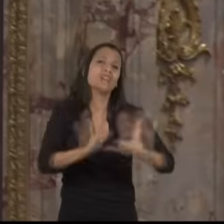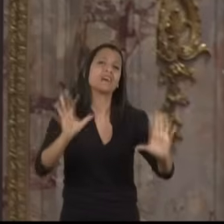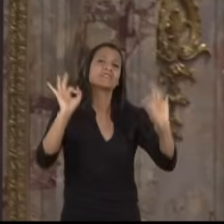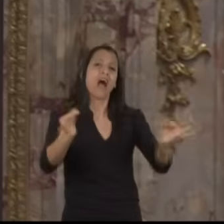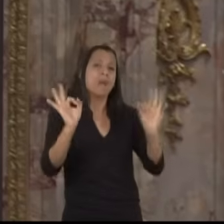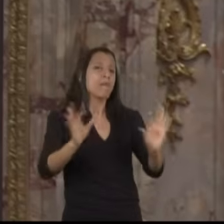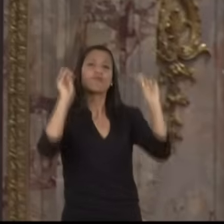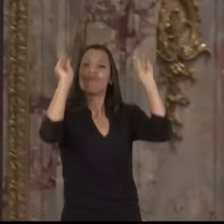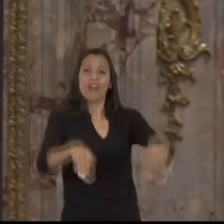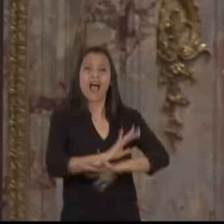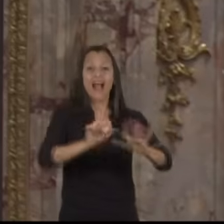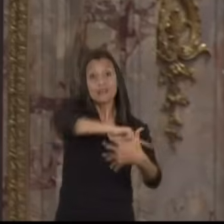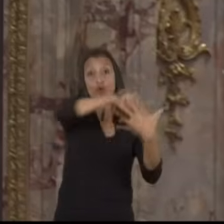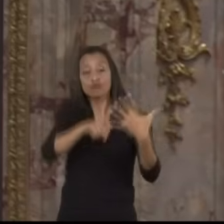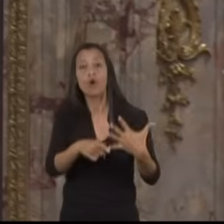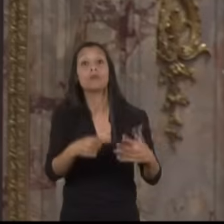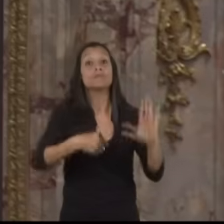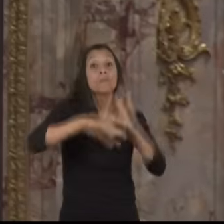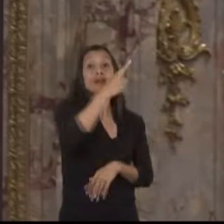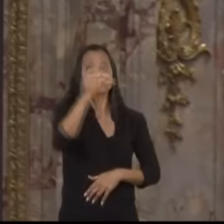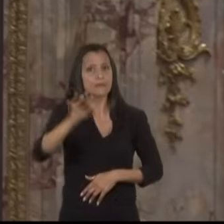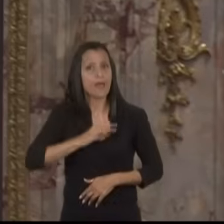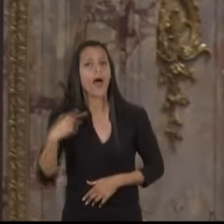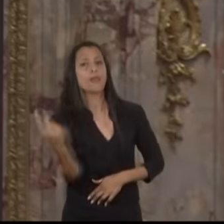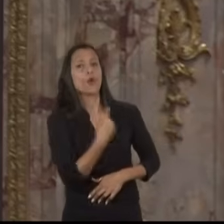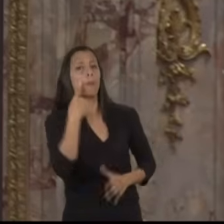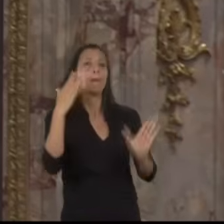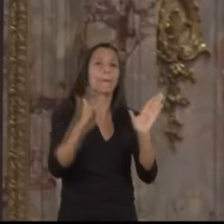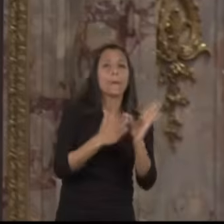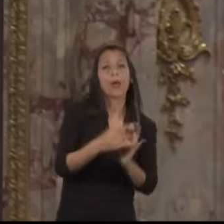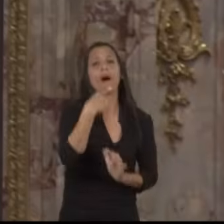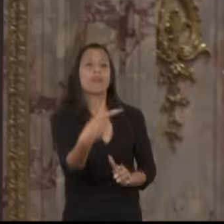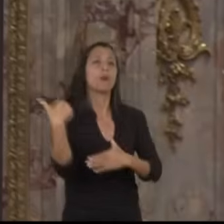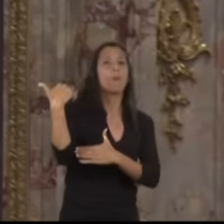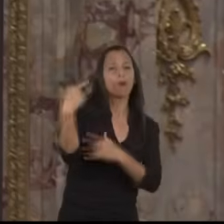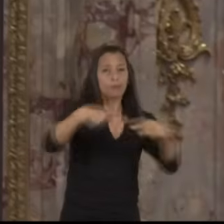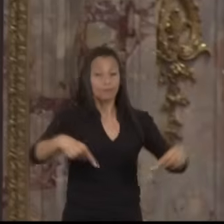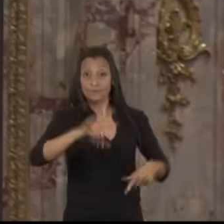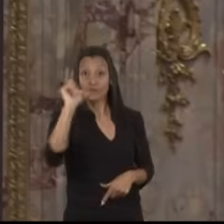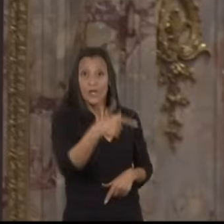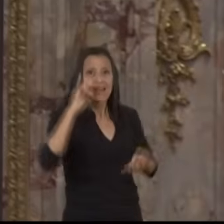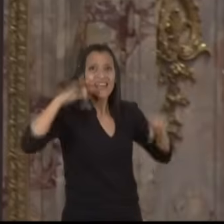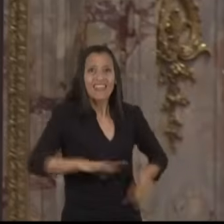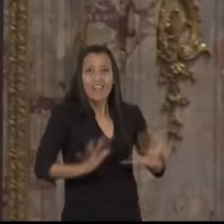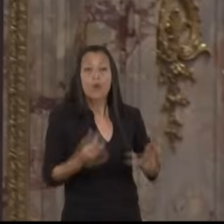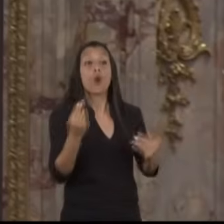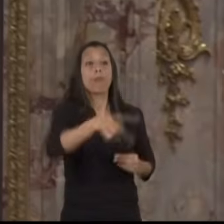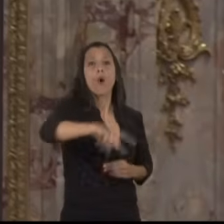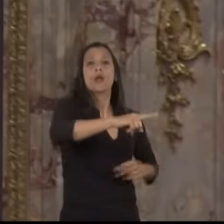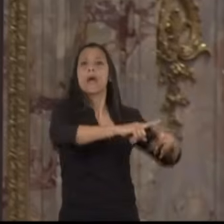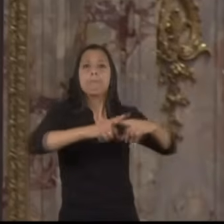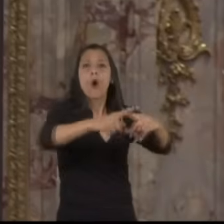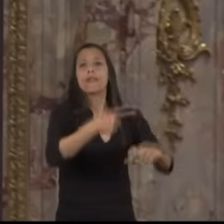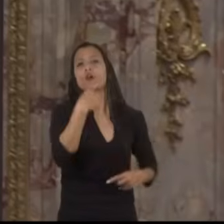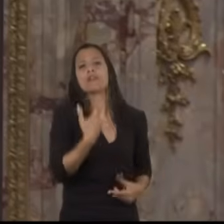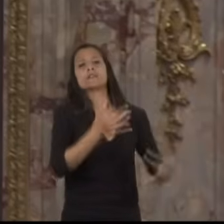economía. Durante más de 100 años fuimos el laboratorio de las teorías más descabelladas, porque los políticos decían tener la